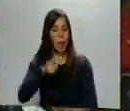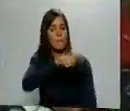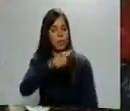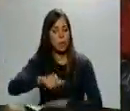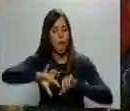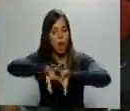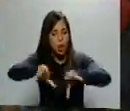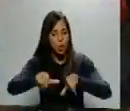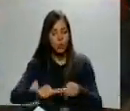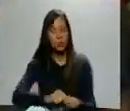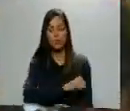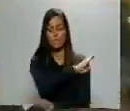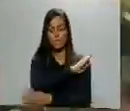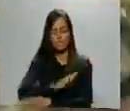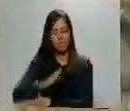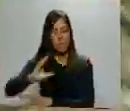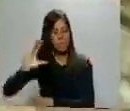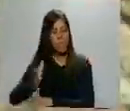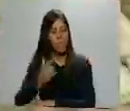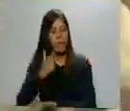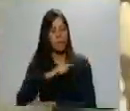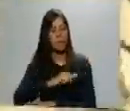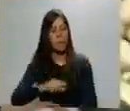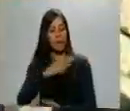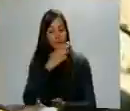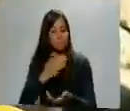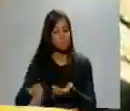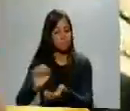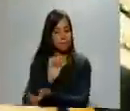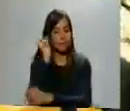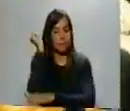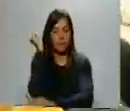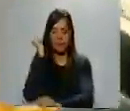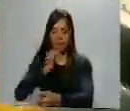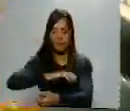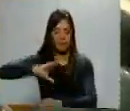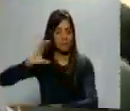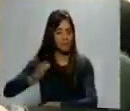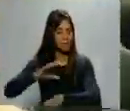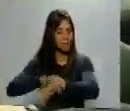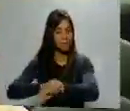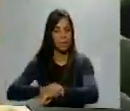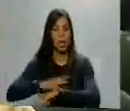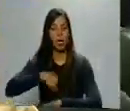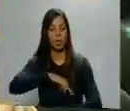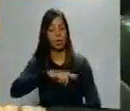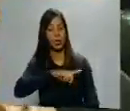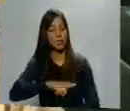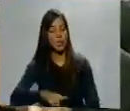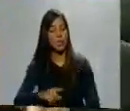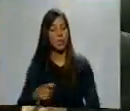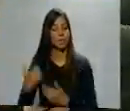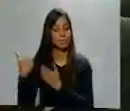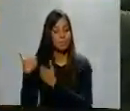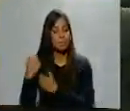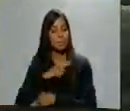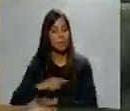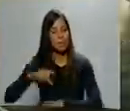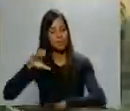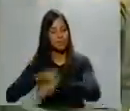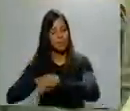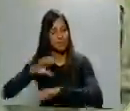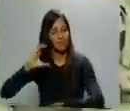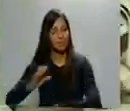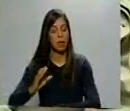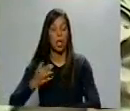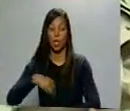corrupción. Ningún funcionario debe convertirse en mafioso. Los dirigentes tenemos que cumplir con el deber. Por eso, ciudadana